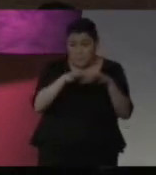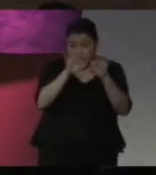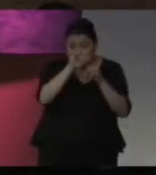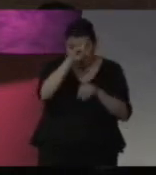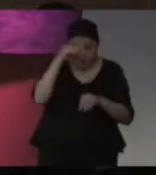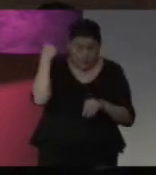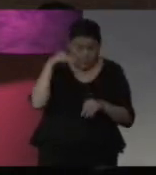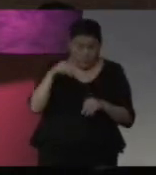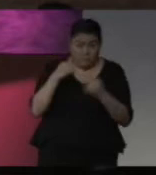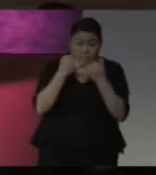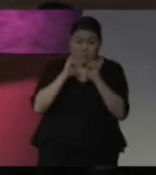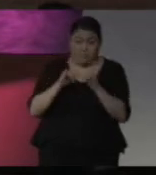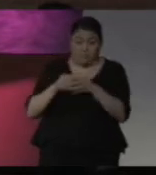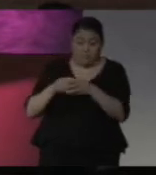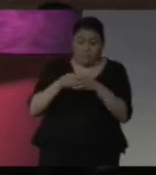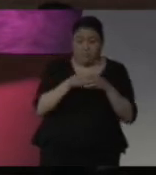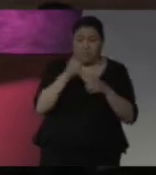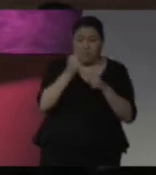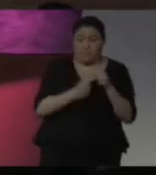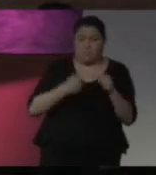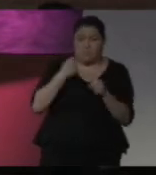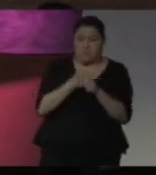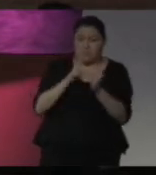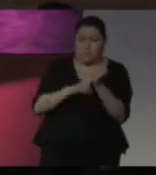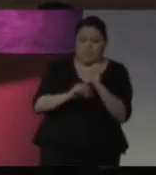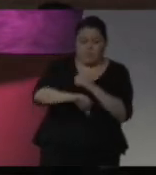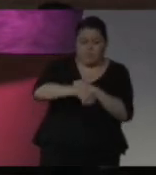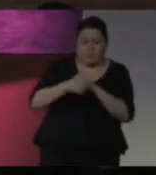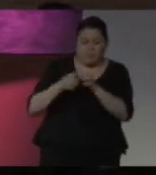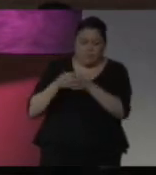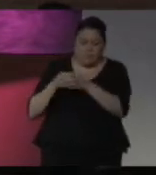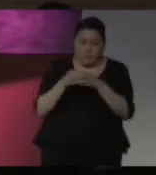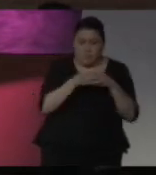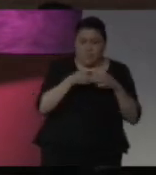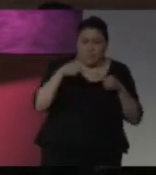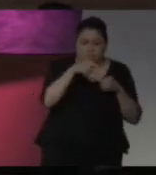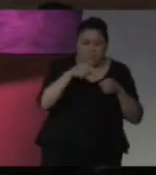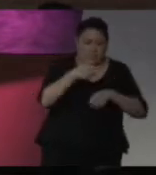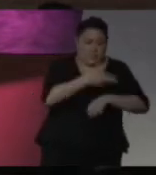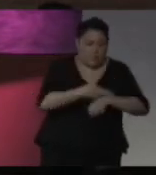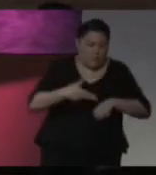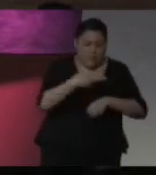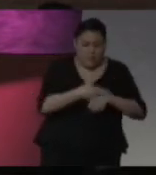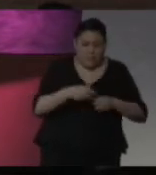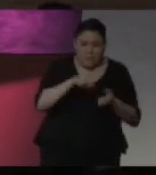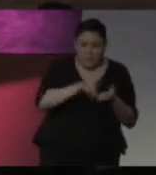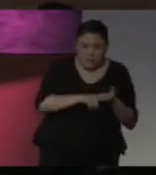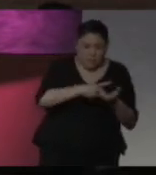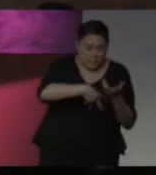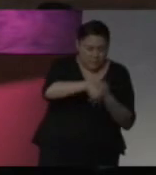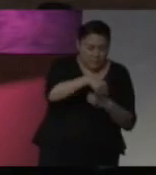se independizaron en el 2011, entonces han tenido un proceso también de regimiento de